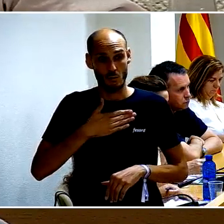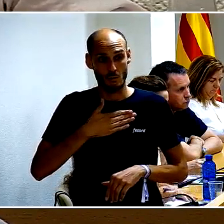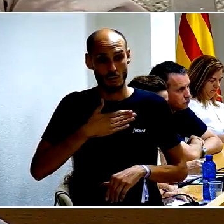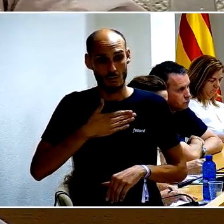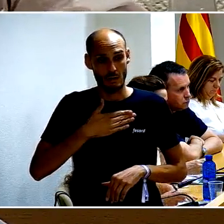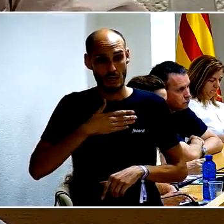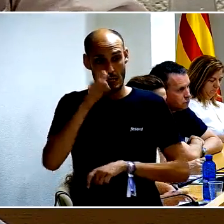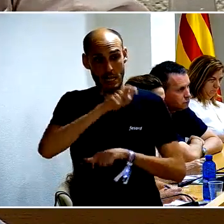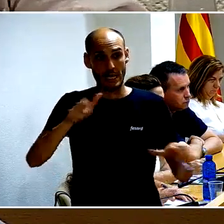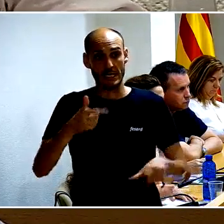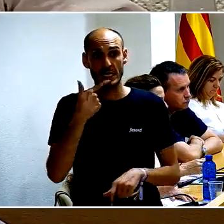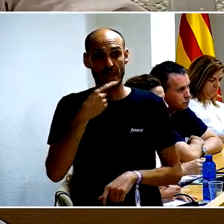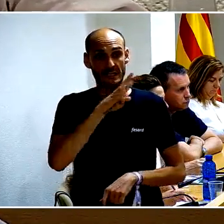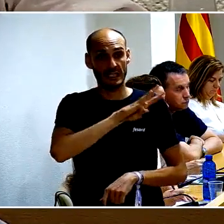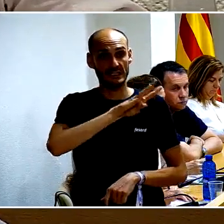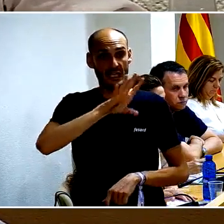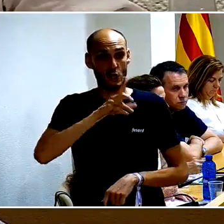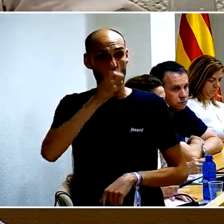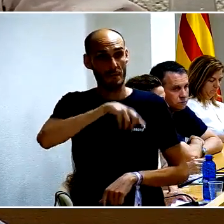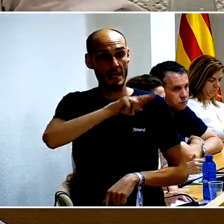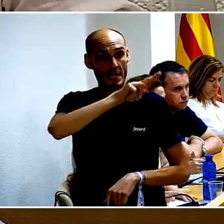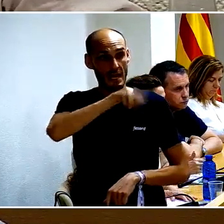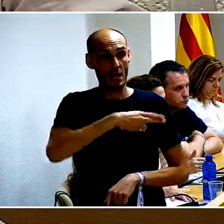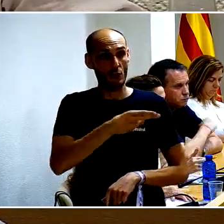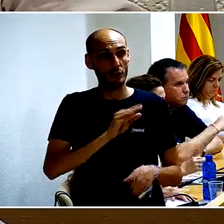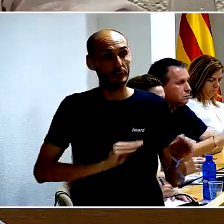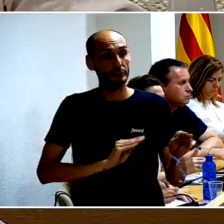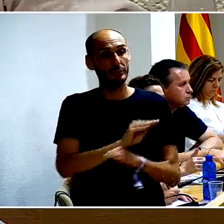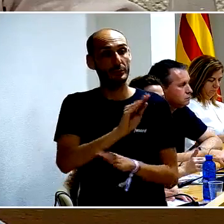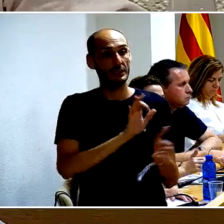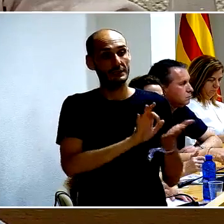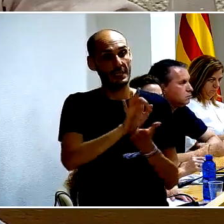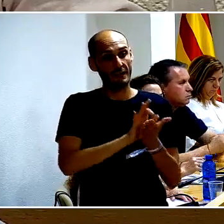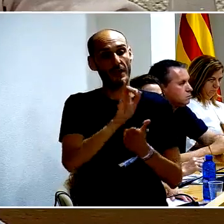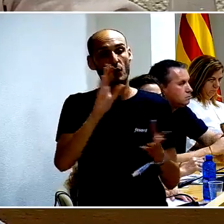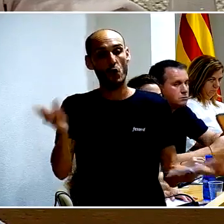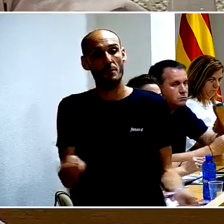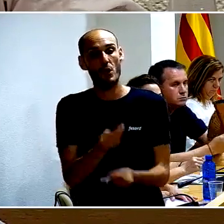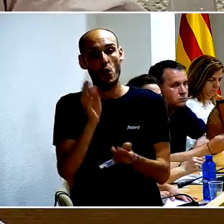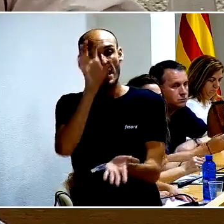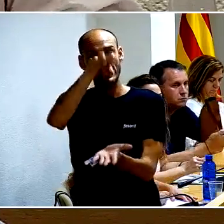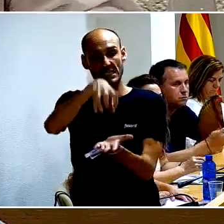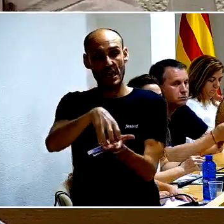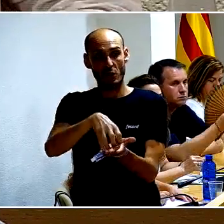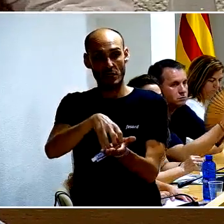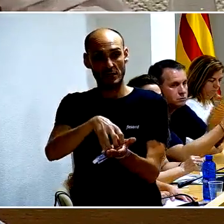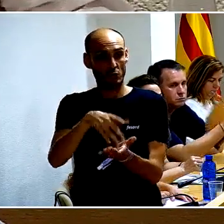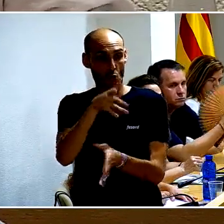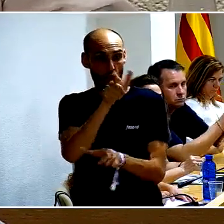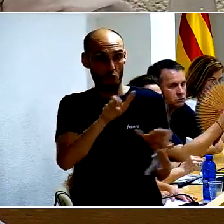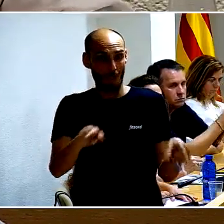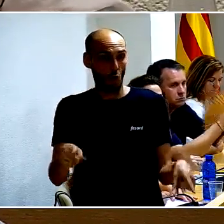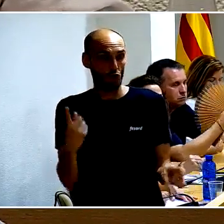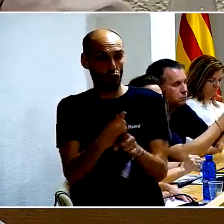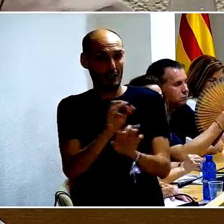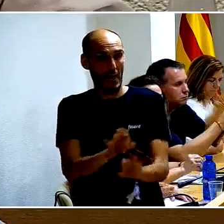euros, es lo que decía mi compañero, se inviertan en mejorar servicios e instalaciones y no en enfrentar al pueblo. Hasta